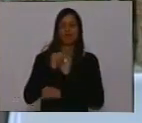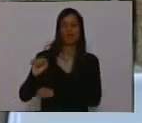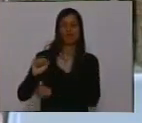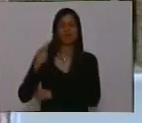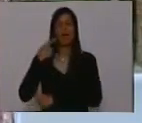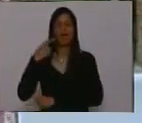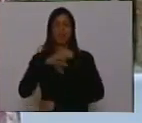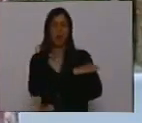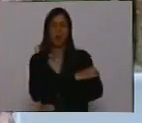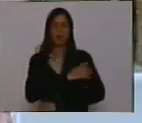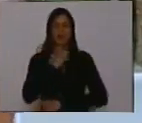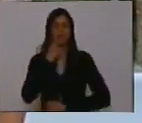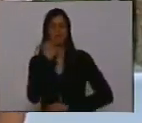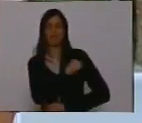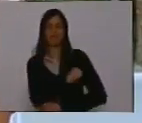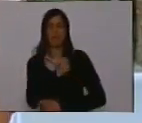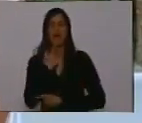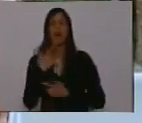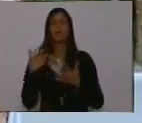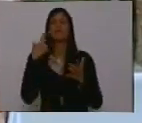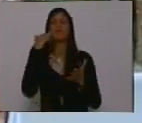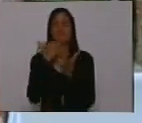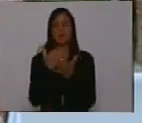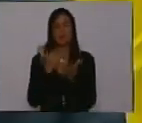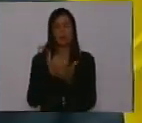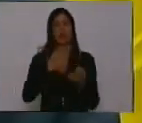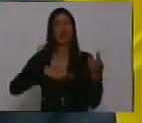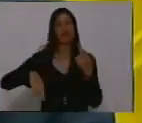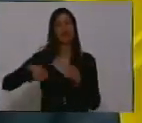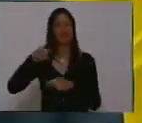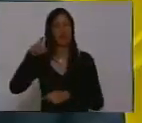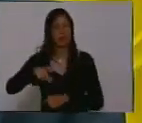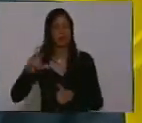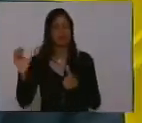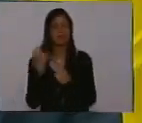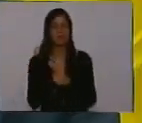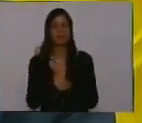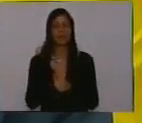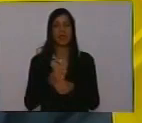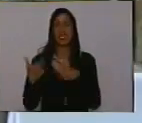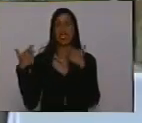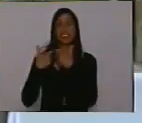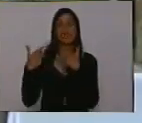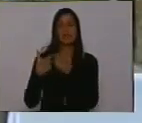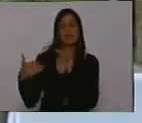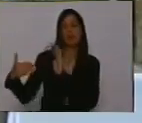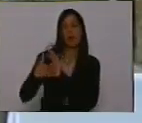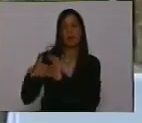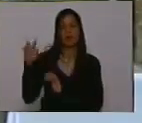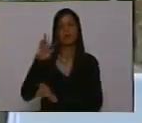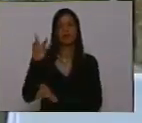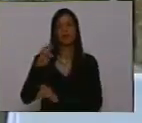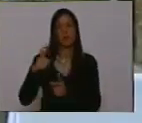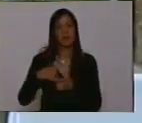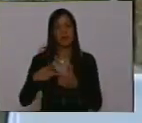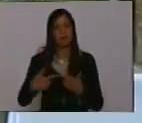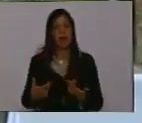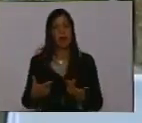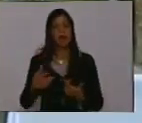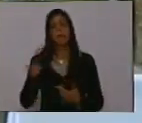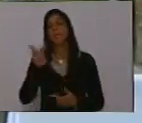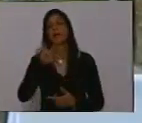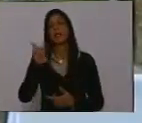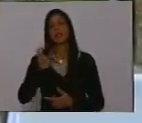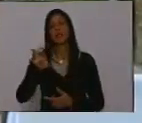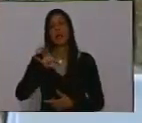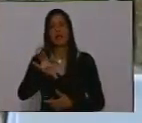y demostró que necesitábamos una revolución. Por eso el enemigo de la patria ha comenzado una guerra. Un país, una nación,